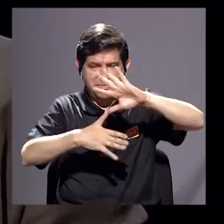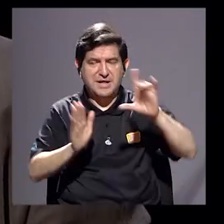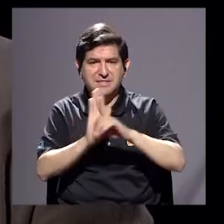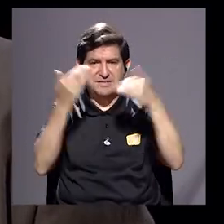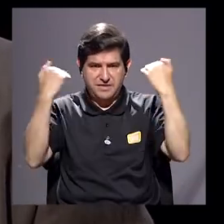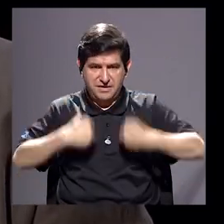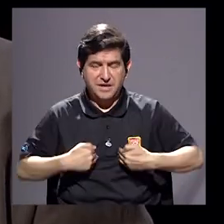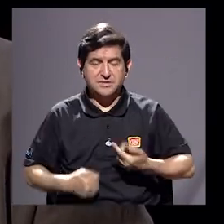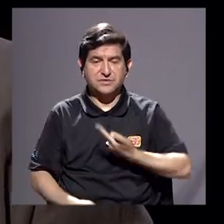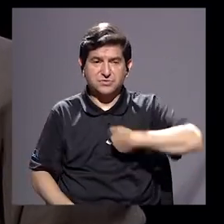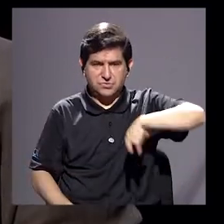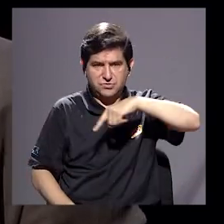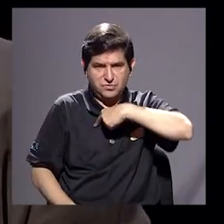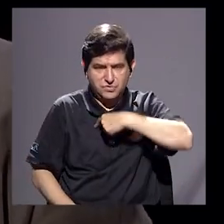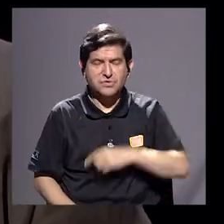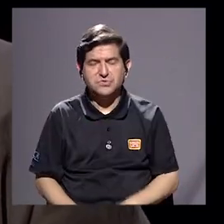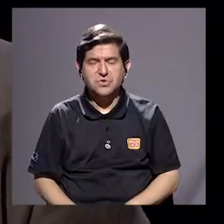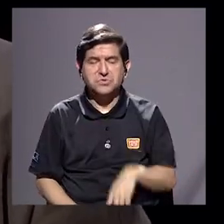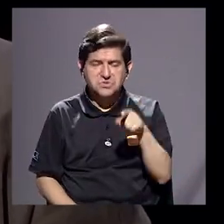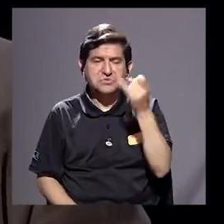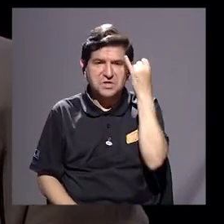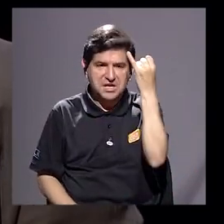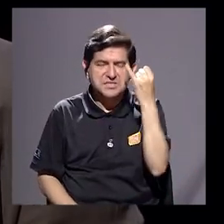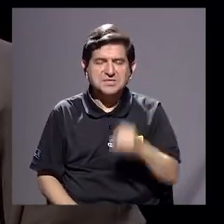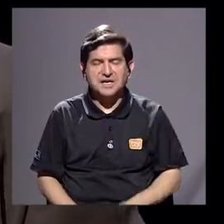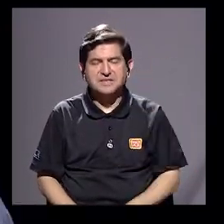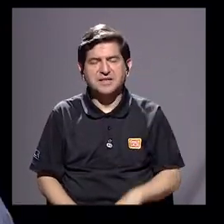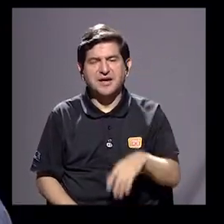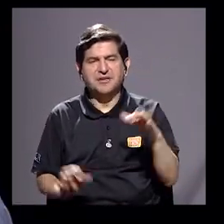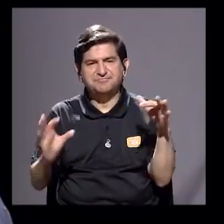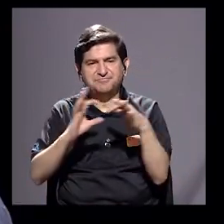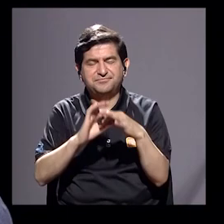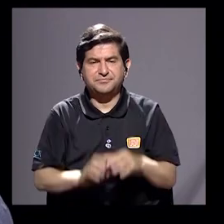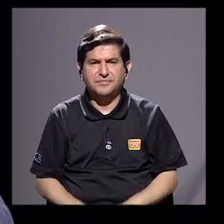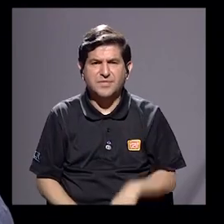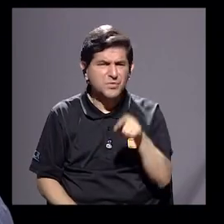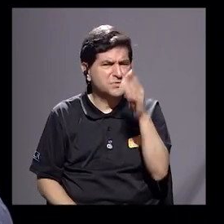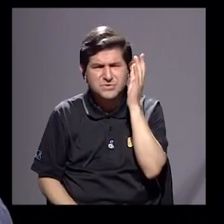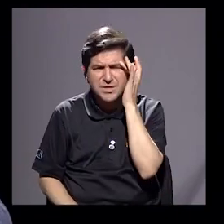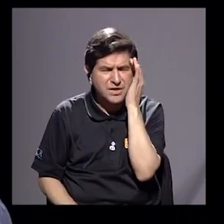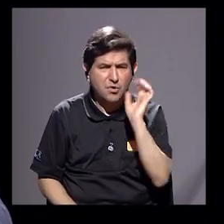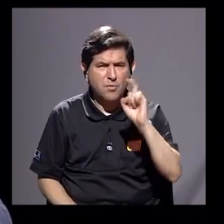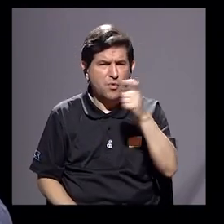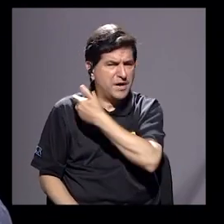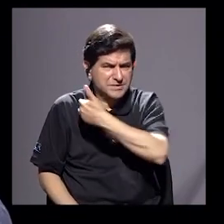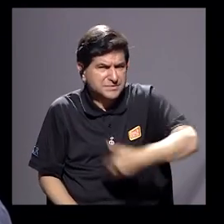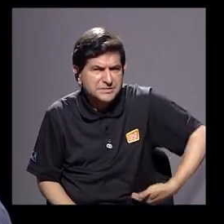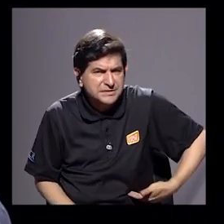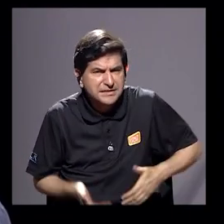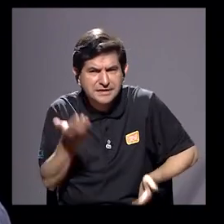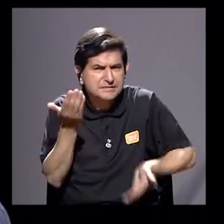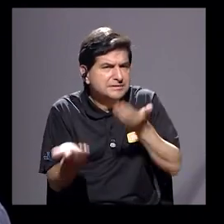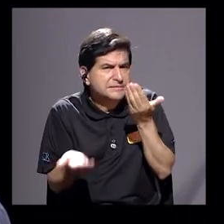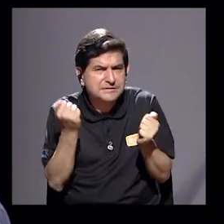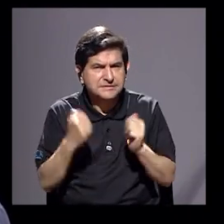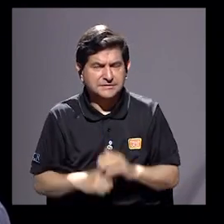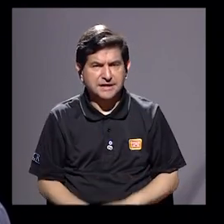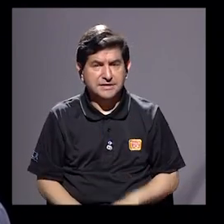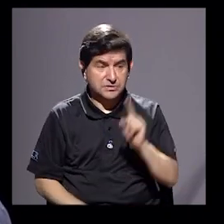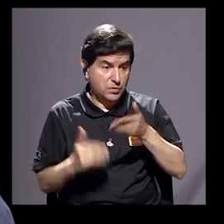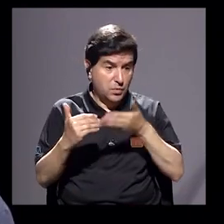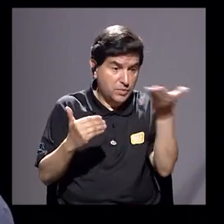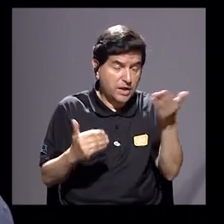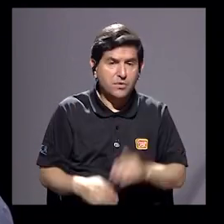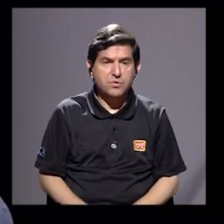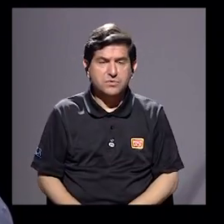está en tono con eso es una norma superior no siente como ex presidente gran preocupación qué una